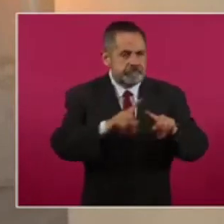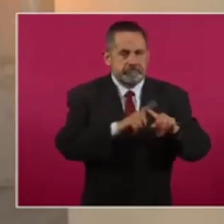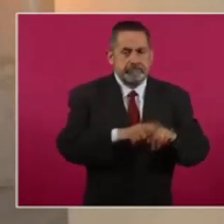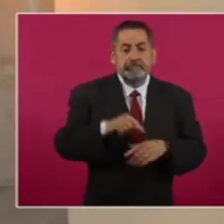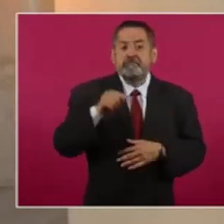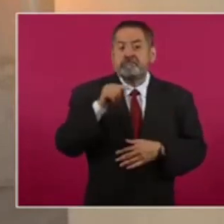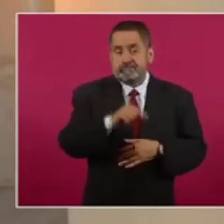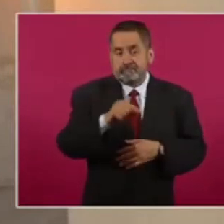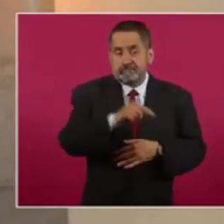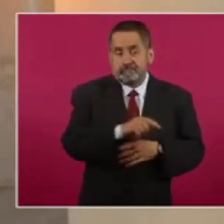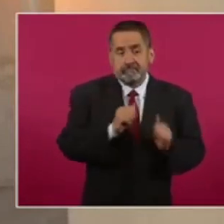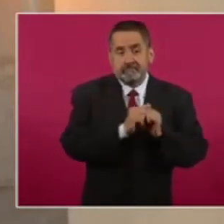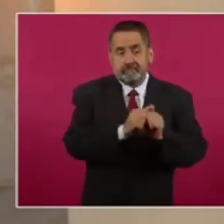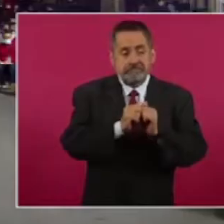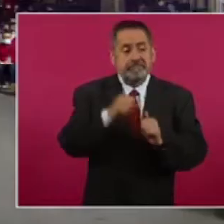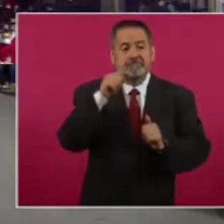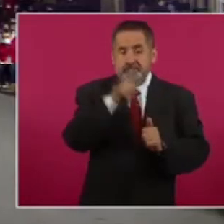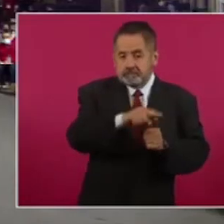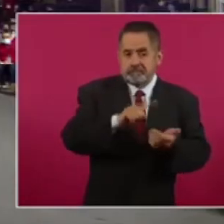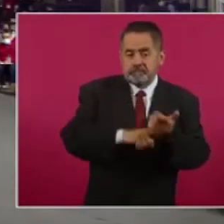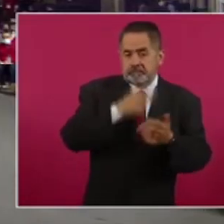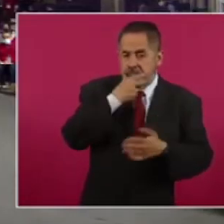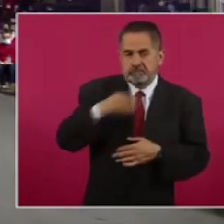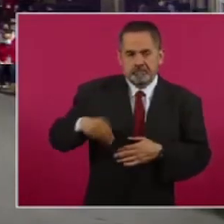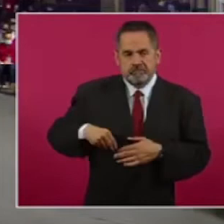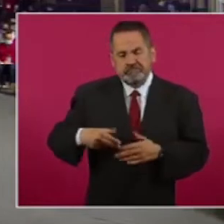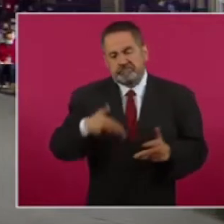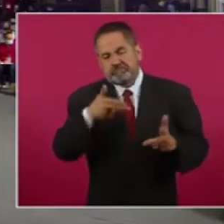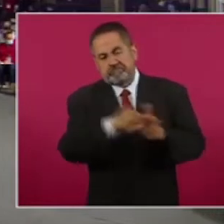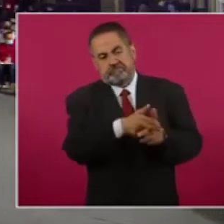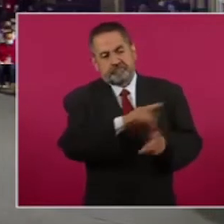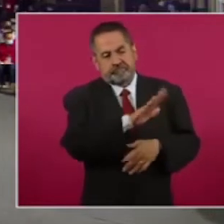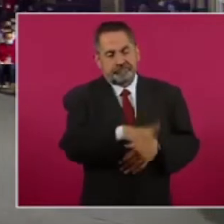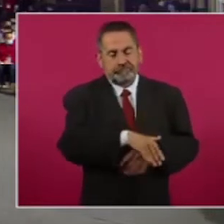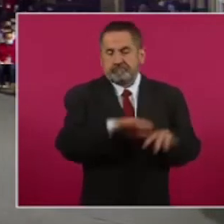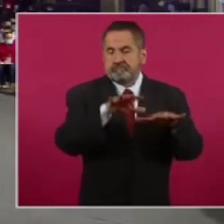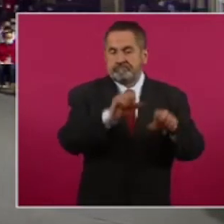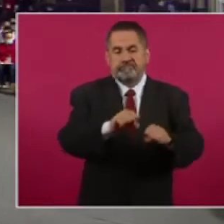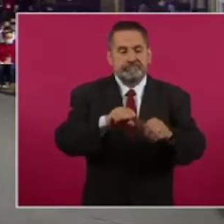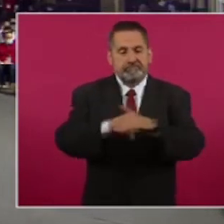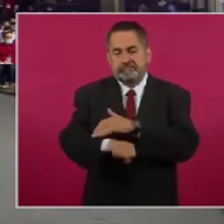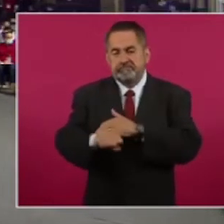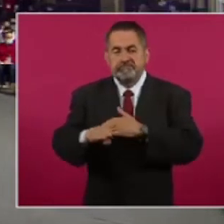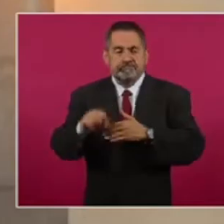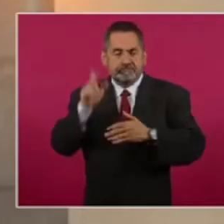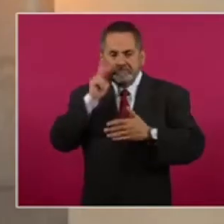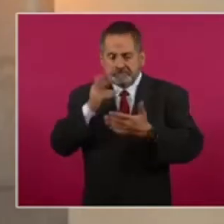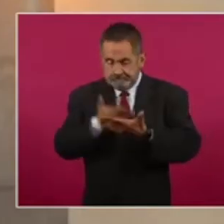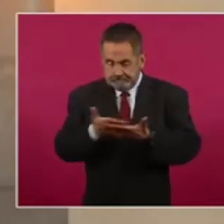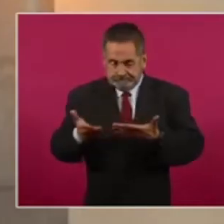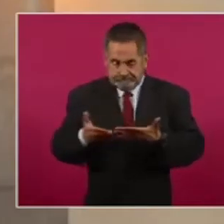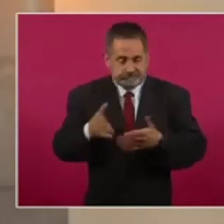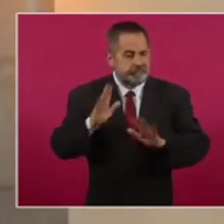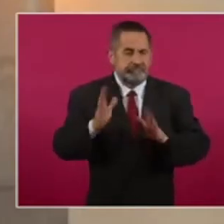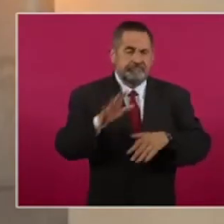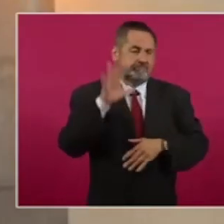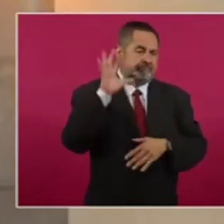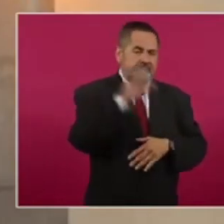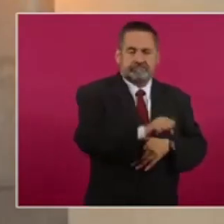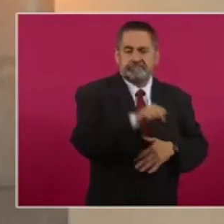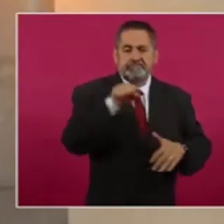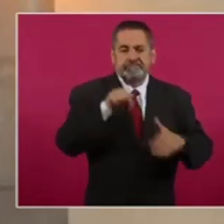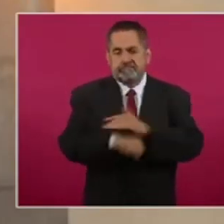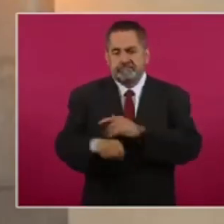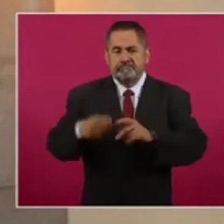él habría estado con ella y él habría privado de la vida, por lo cual con los datos de prueba que se tenían se le pudo detener y está